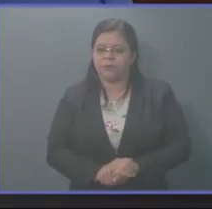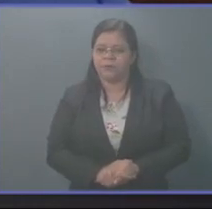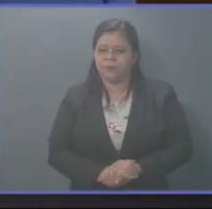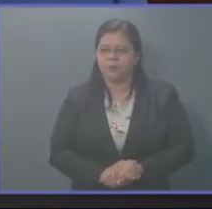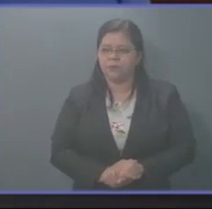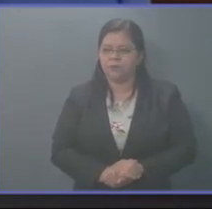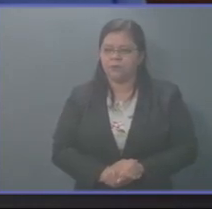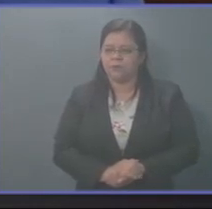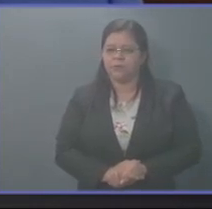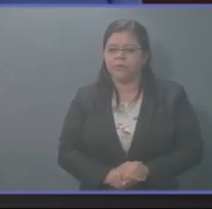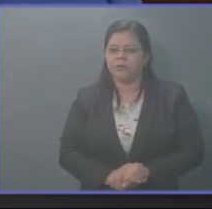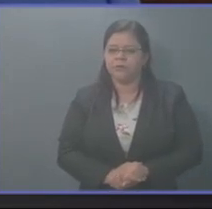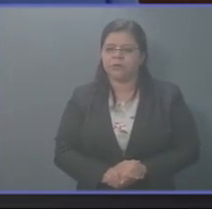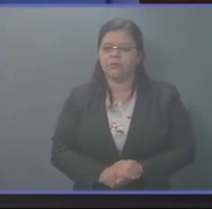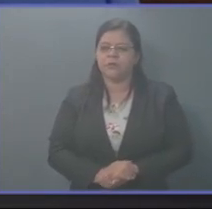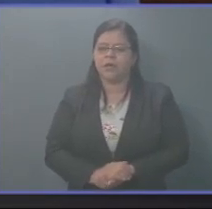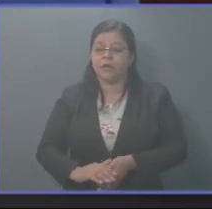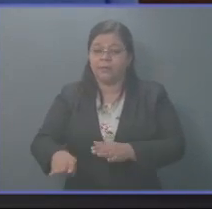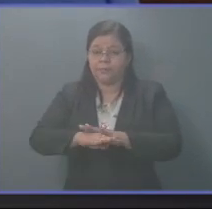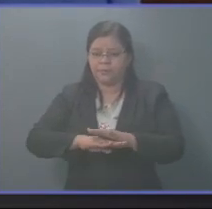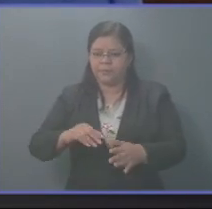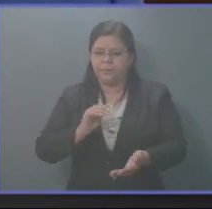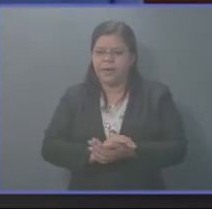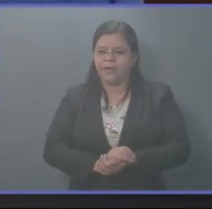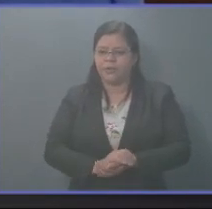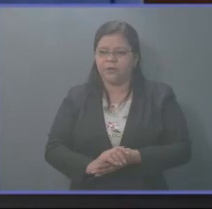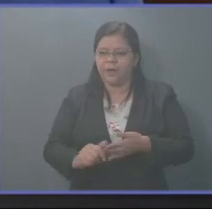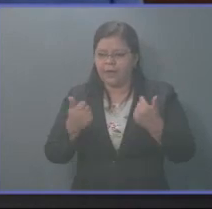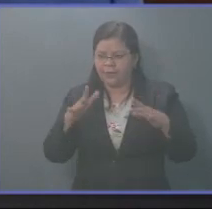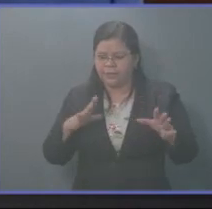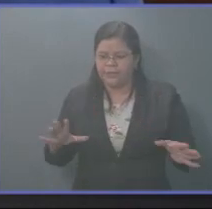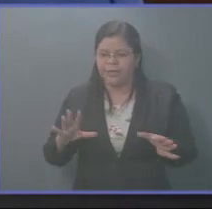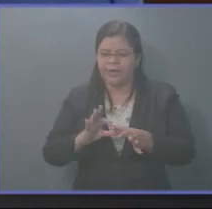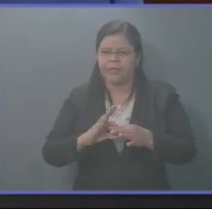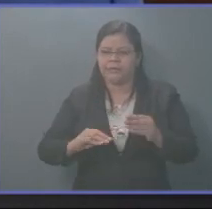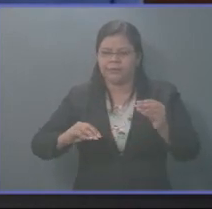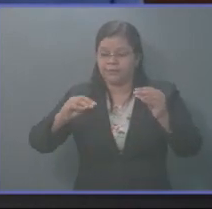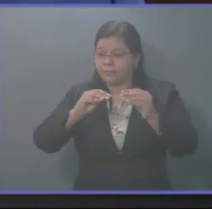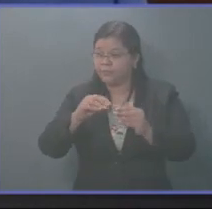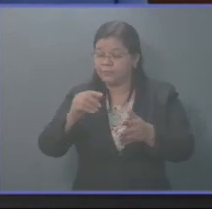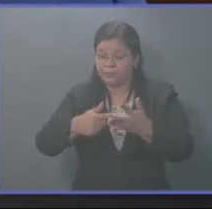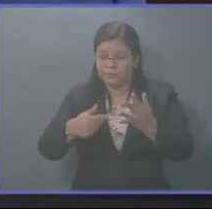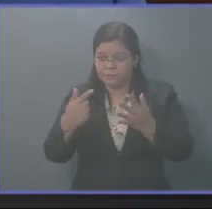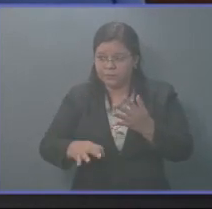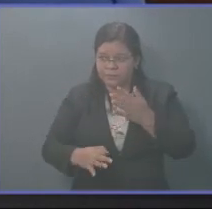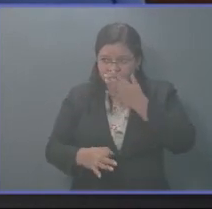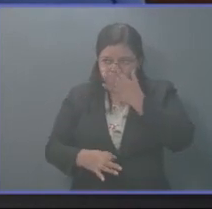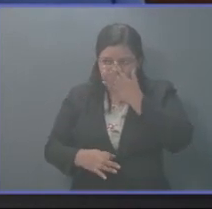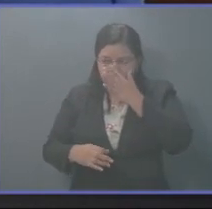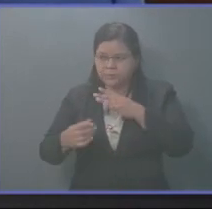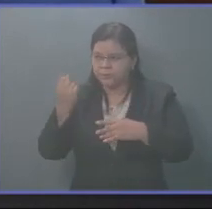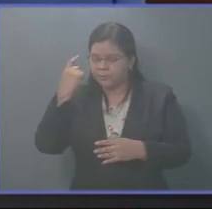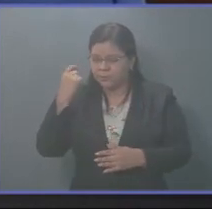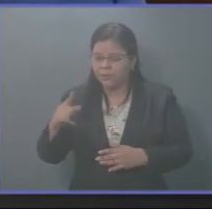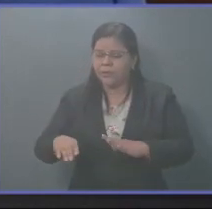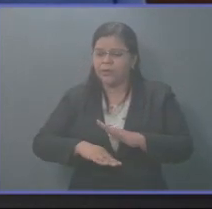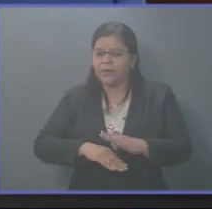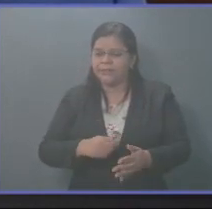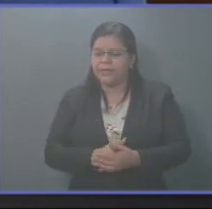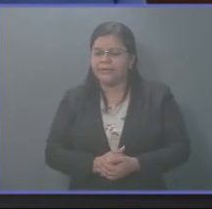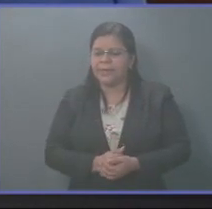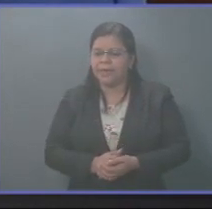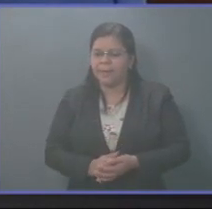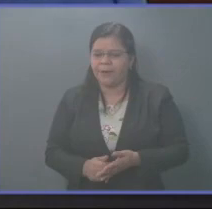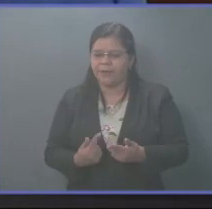Capítulo 3. Base imponible y cuantía del impuesto. De la base imponible, artículo 15. Para efectos de esta ley, se entenderá como base imponible el valor